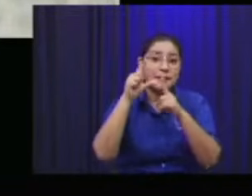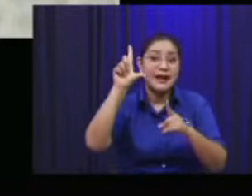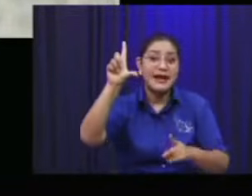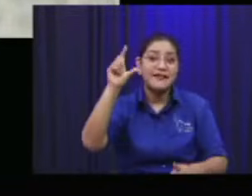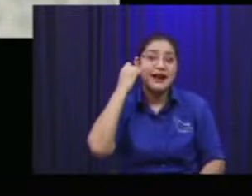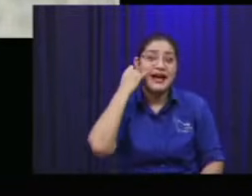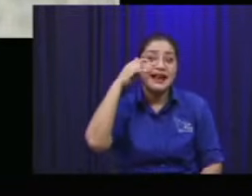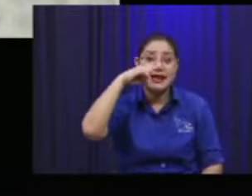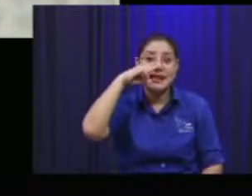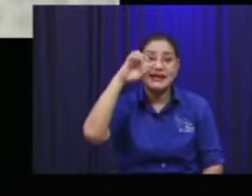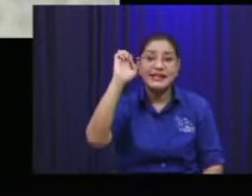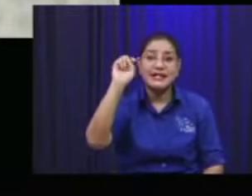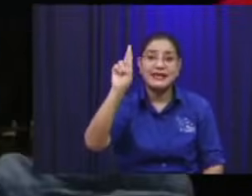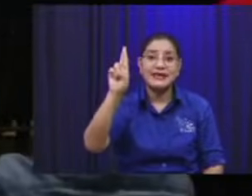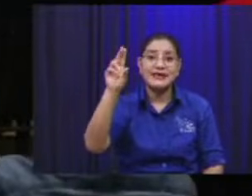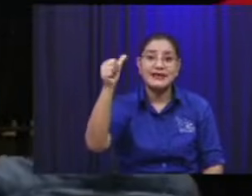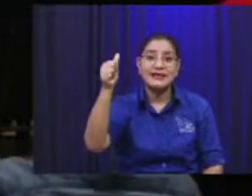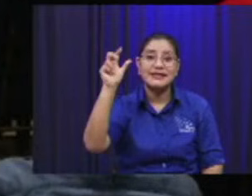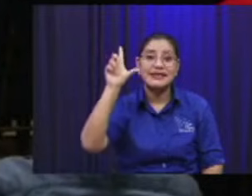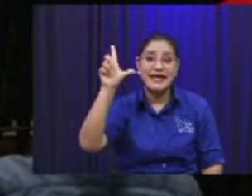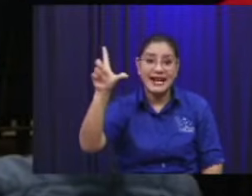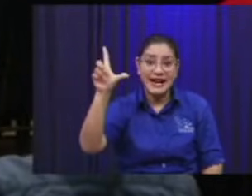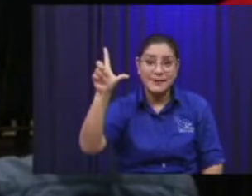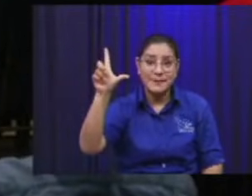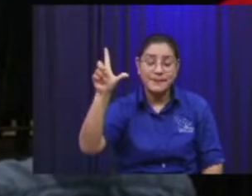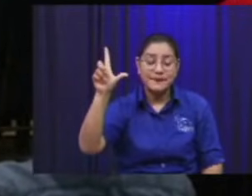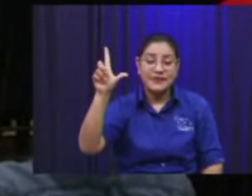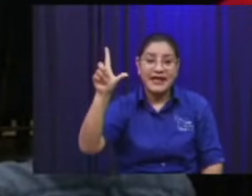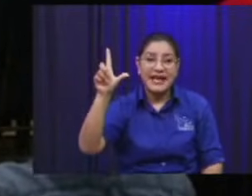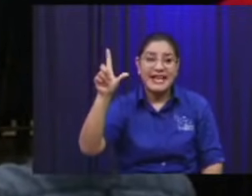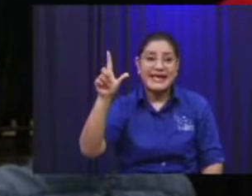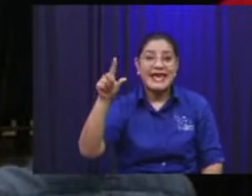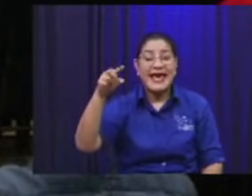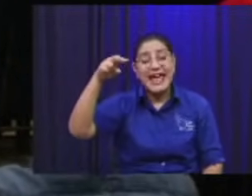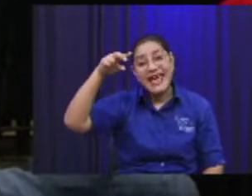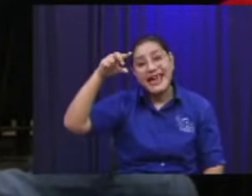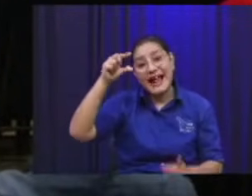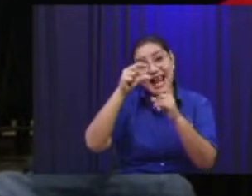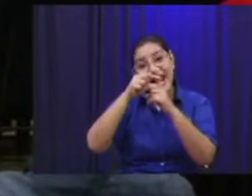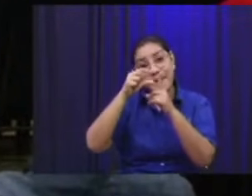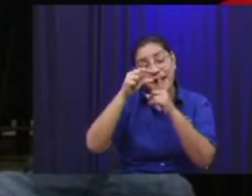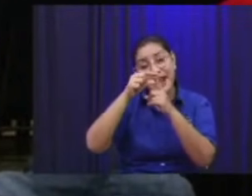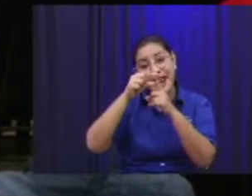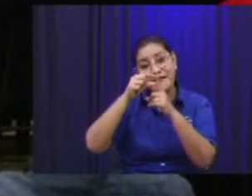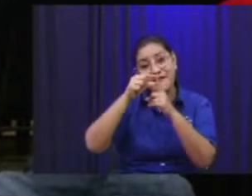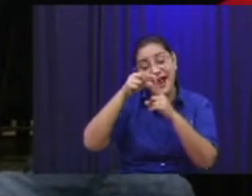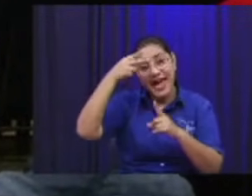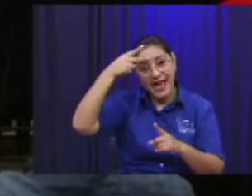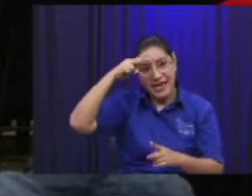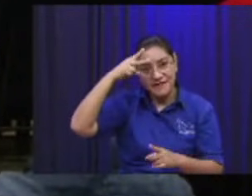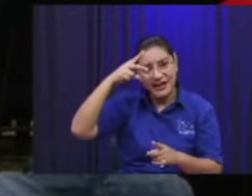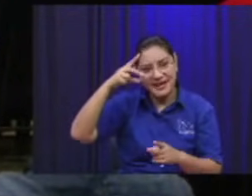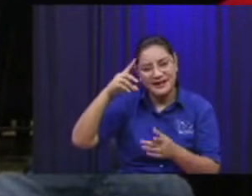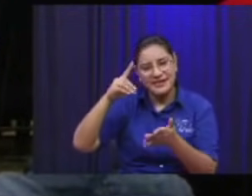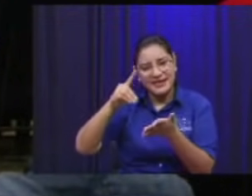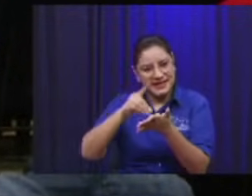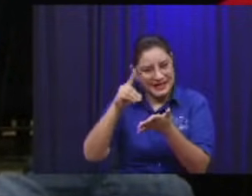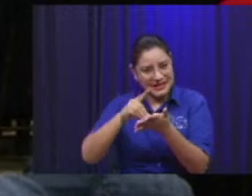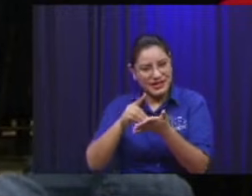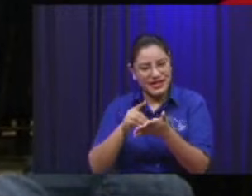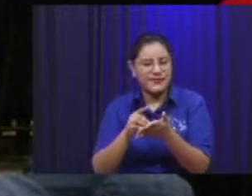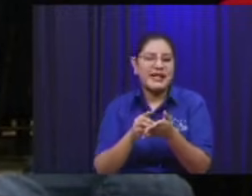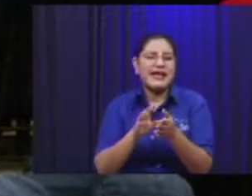no decía que salga de la tierra sino que suba de la tierra esto se nos hace más más